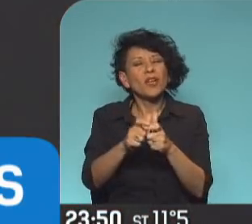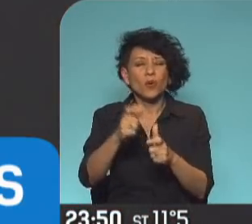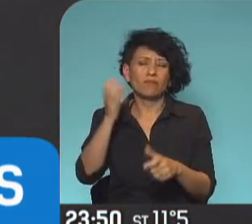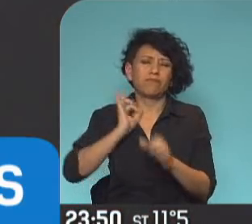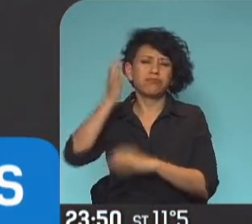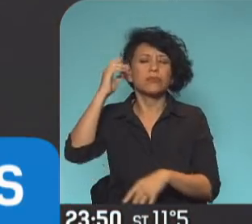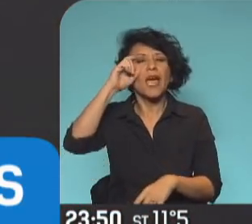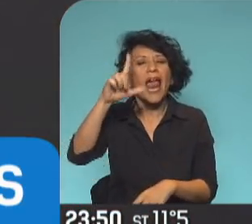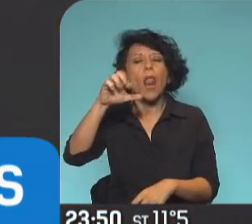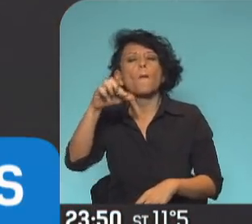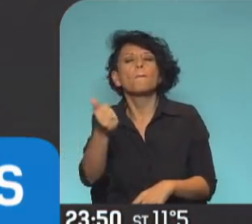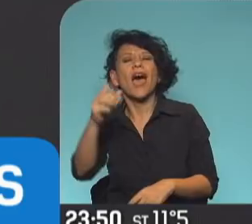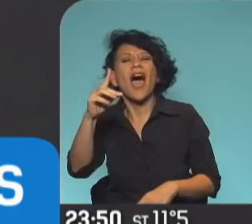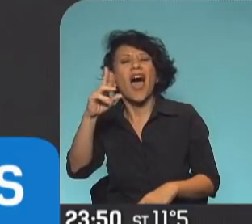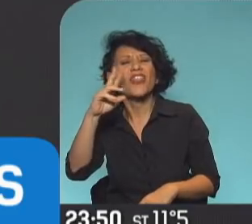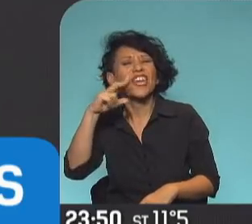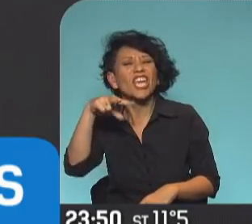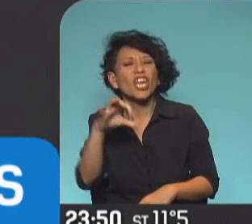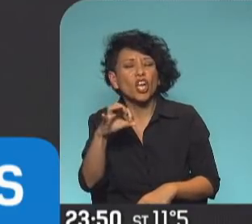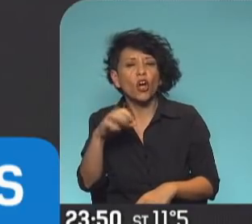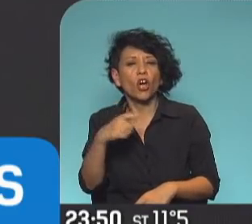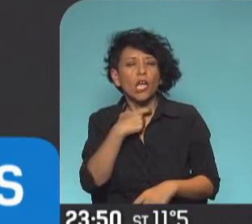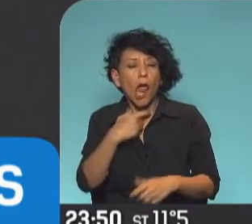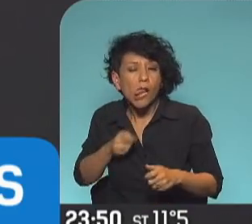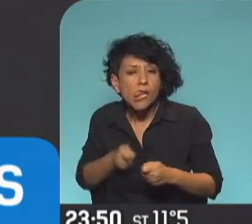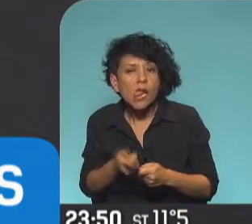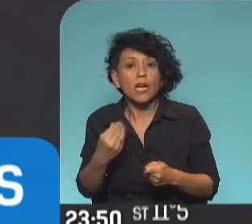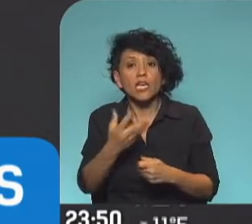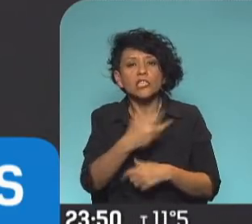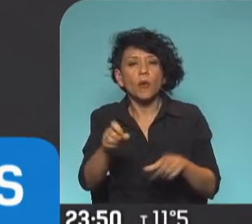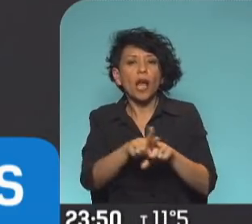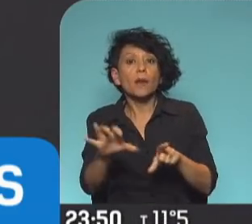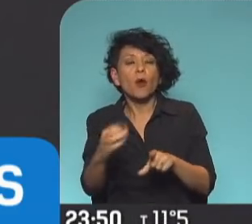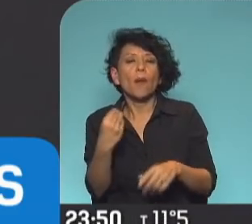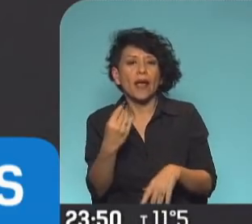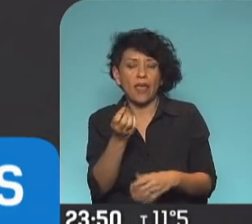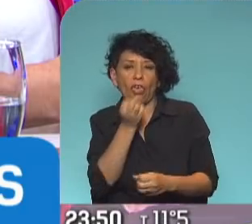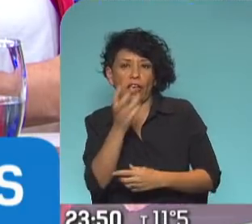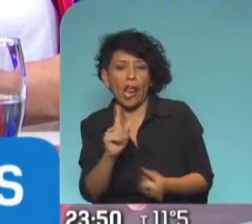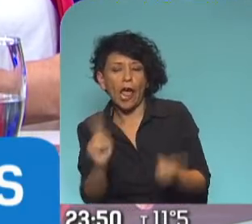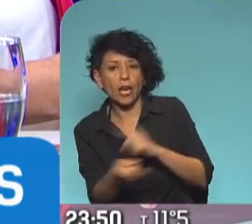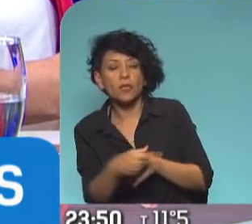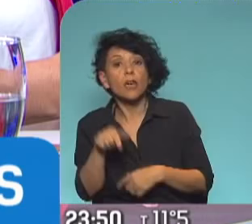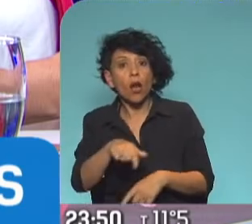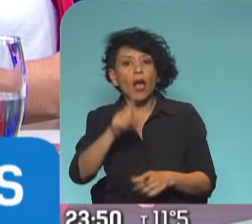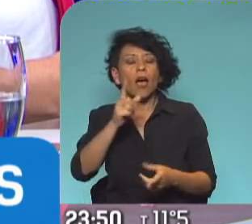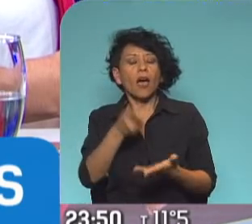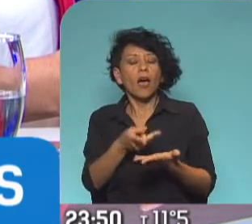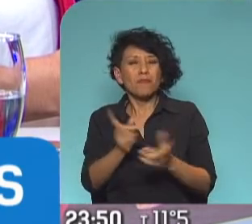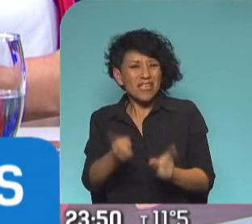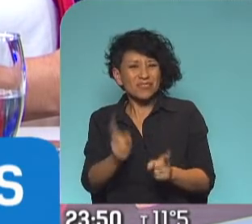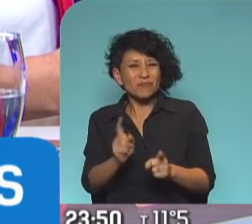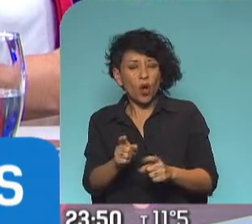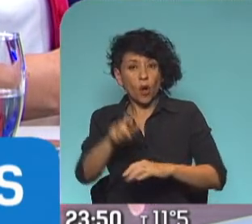que cuando quieren apretar a alguien llevan al hermano para que declare al revés. Bueno, en este caso también tenían en primera fila a alguien que